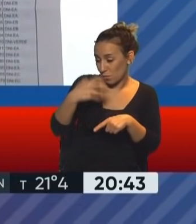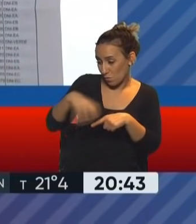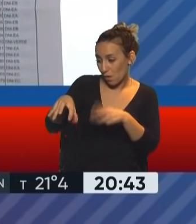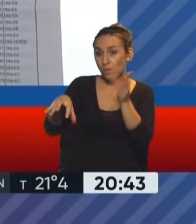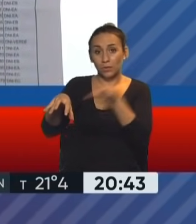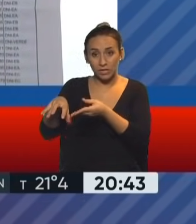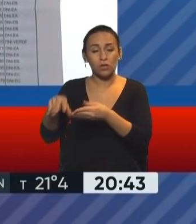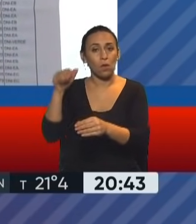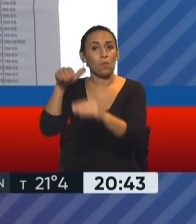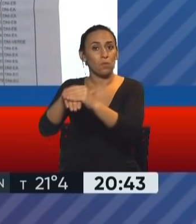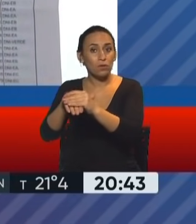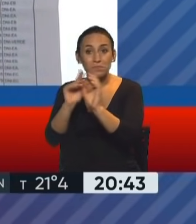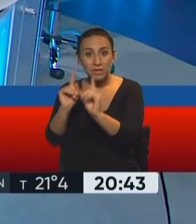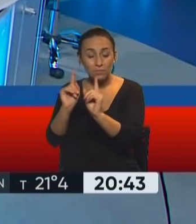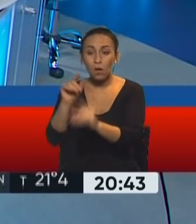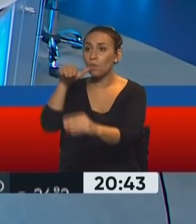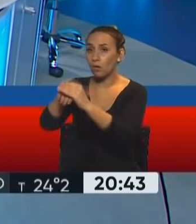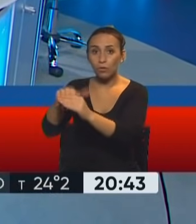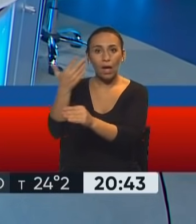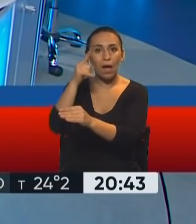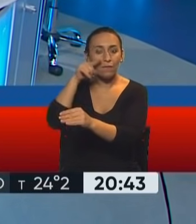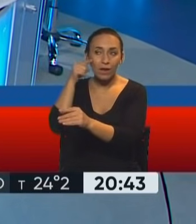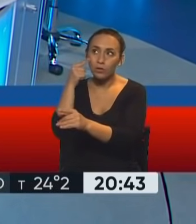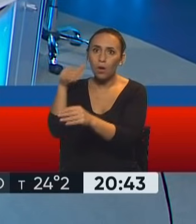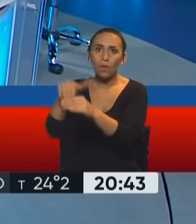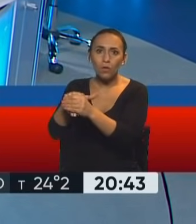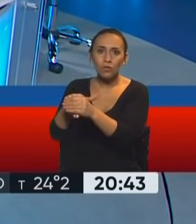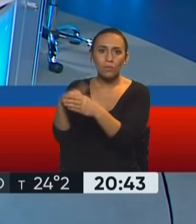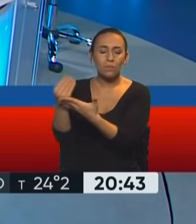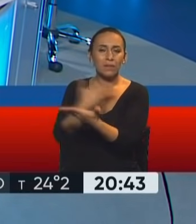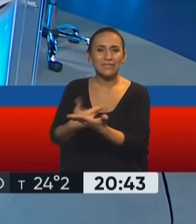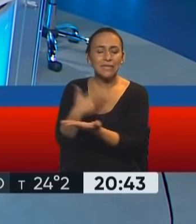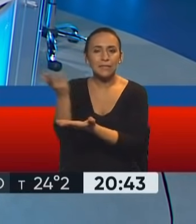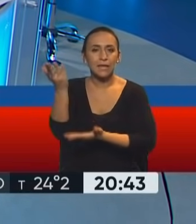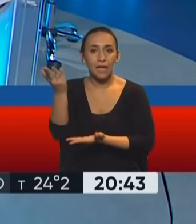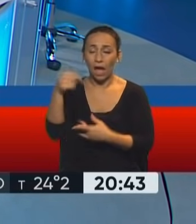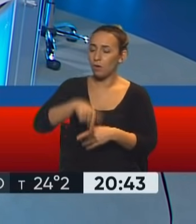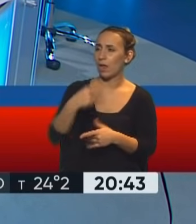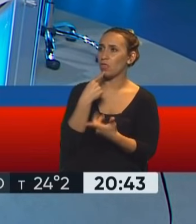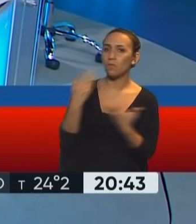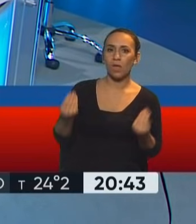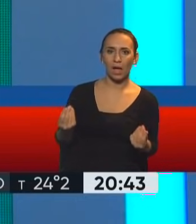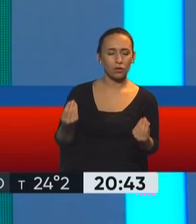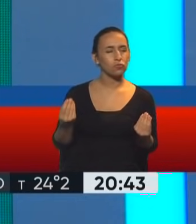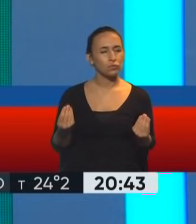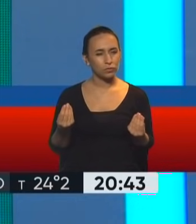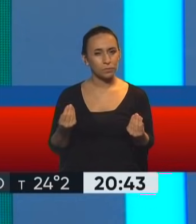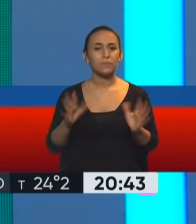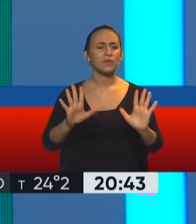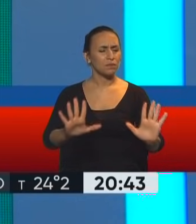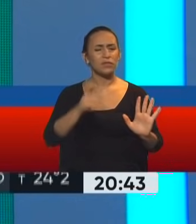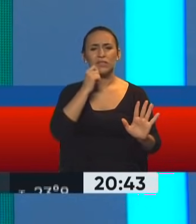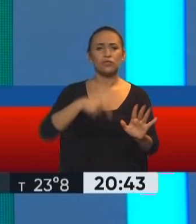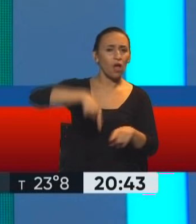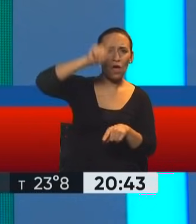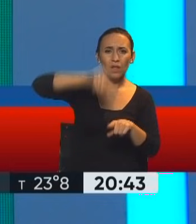Fernández a presidente. Está bien, pero cuando vos todo el día batallás sembrando odio,